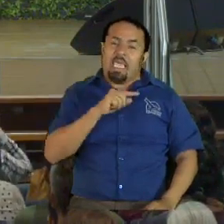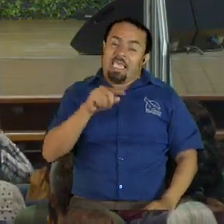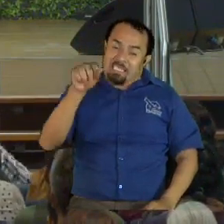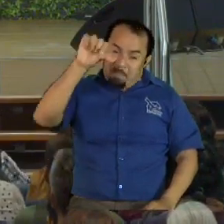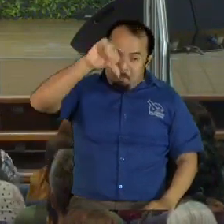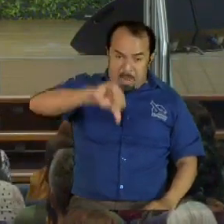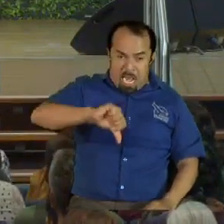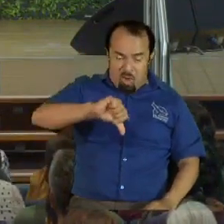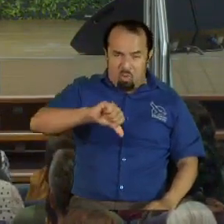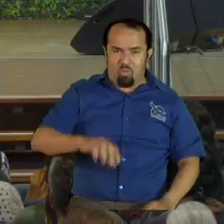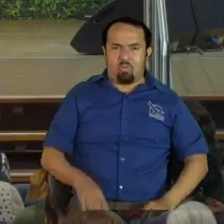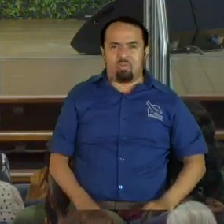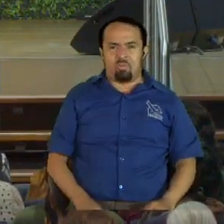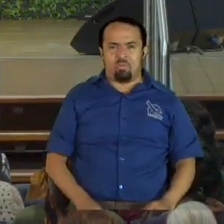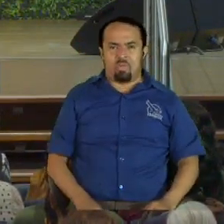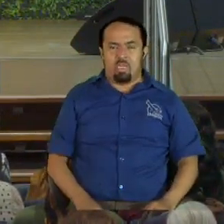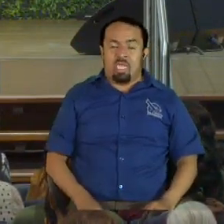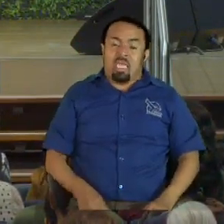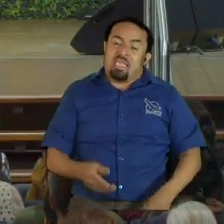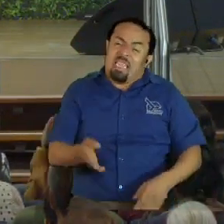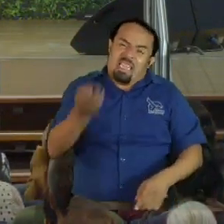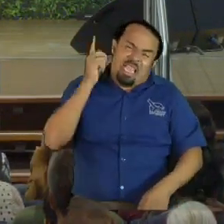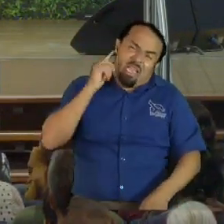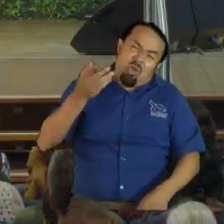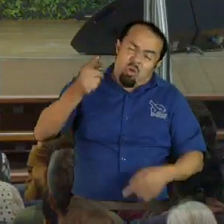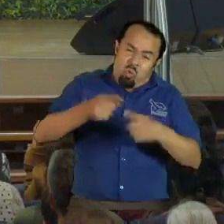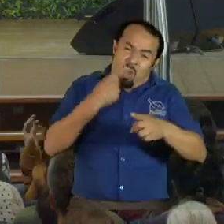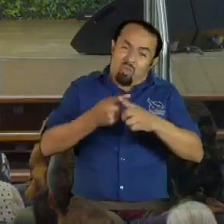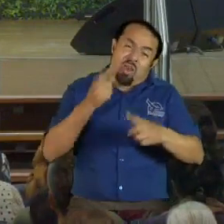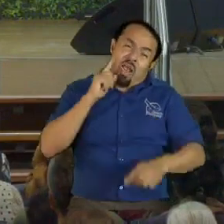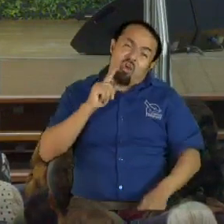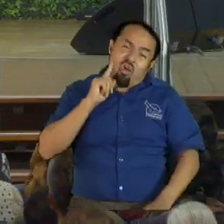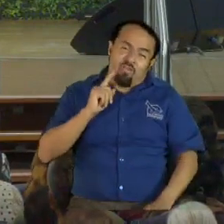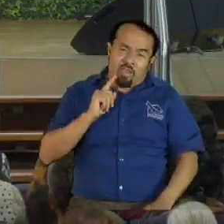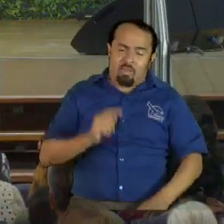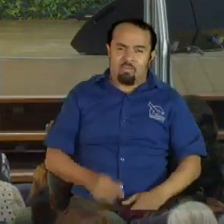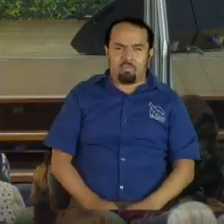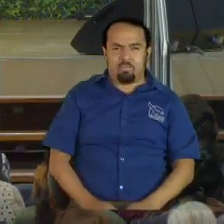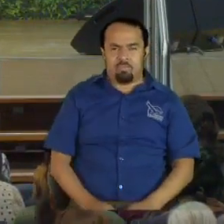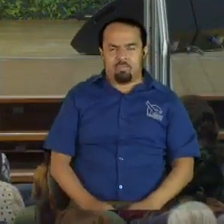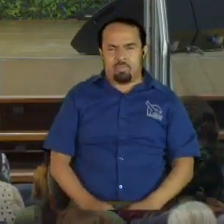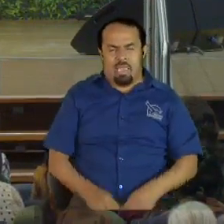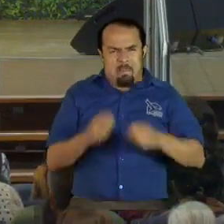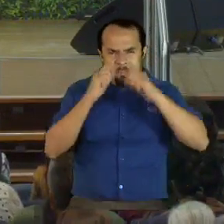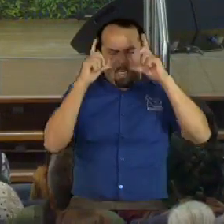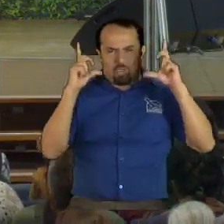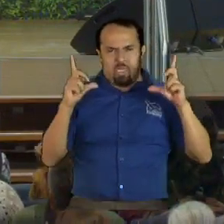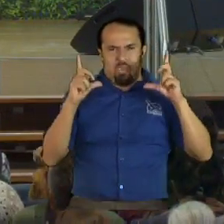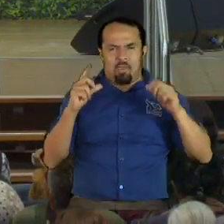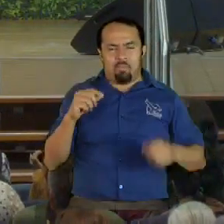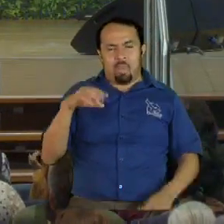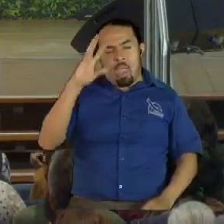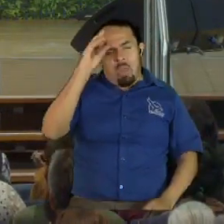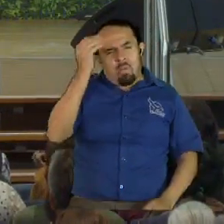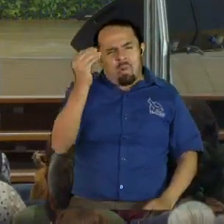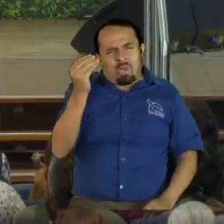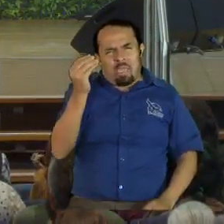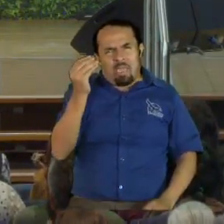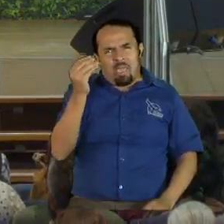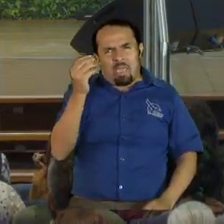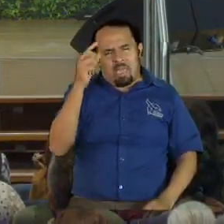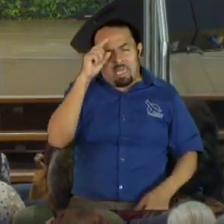malo desde su juventud. Dice, impresionante, ¿verdad? Porque parecería